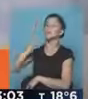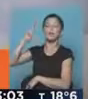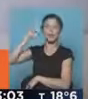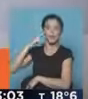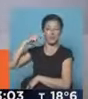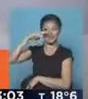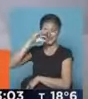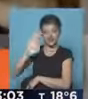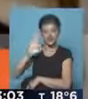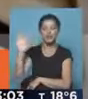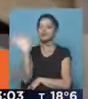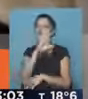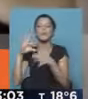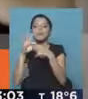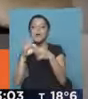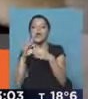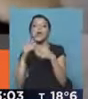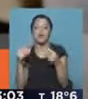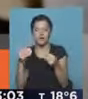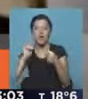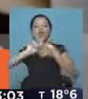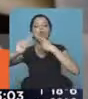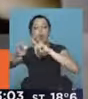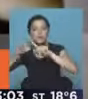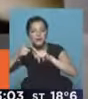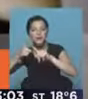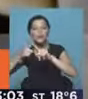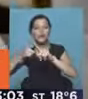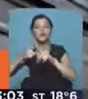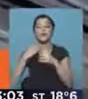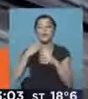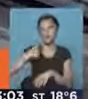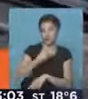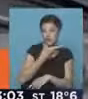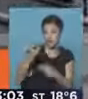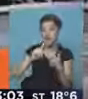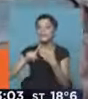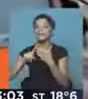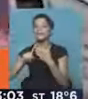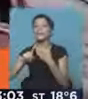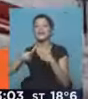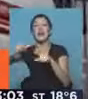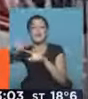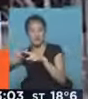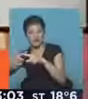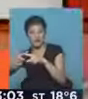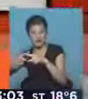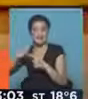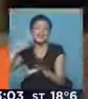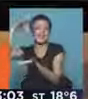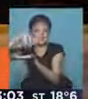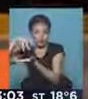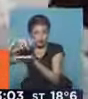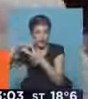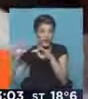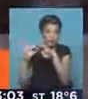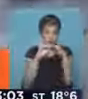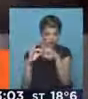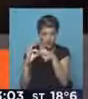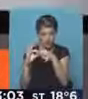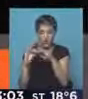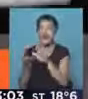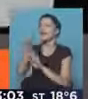a la necesidad de reorganizar las relaciones de fuerzas socioeconómicas y los alineamientos políticos e institucionales cristalizados en las